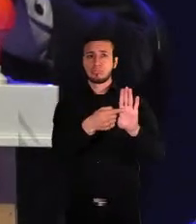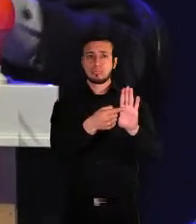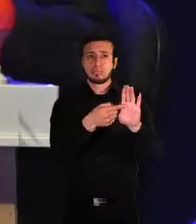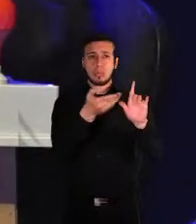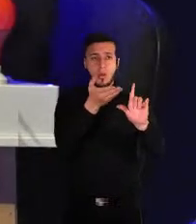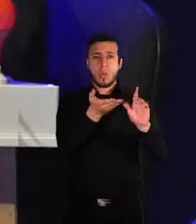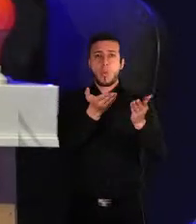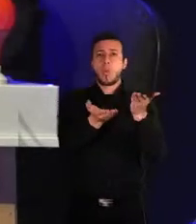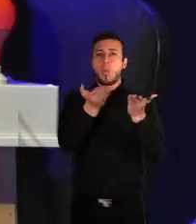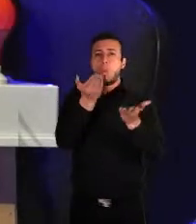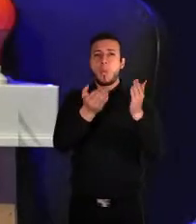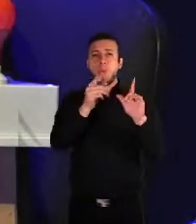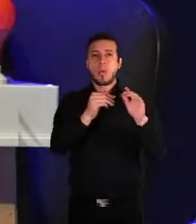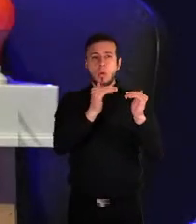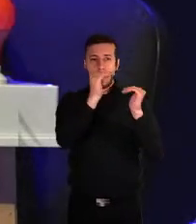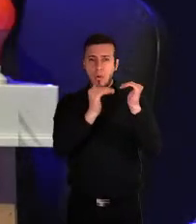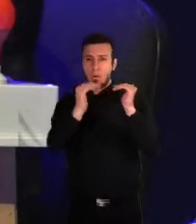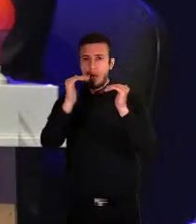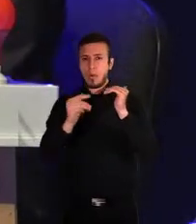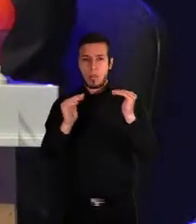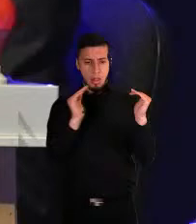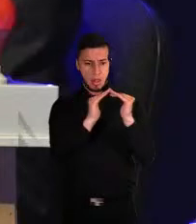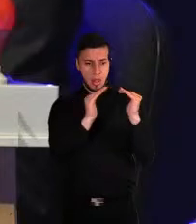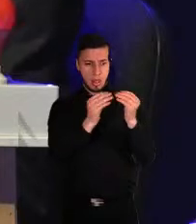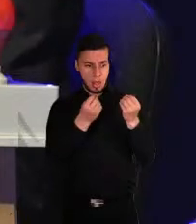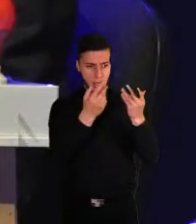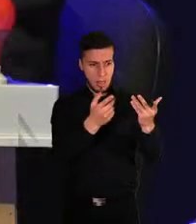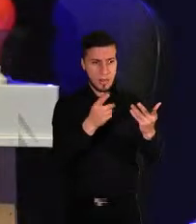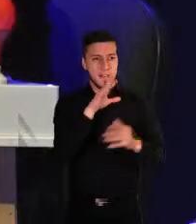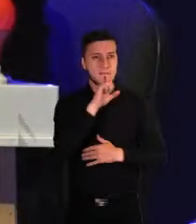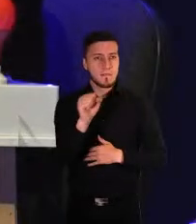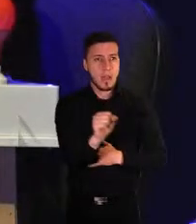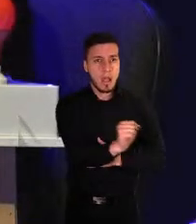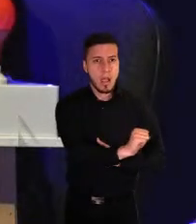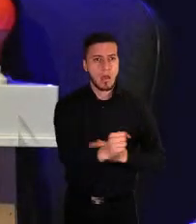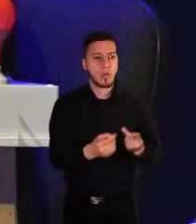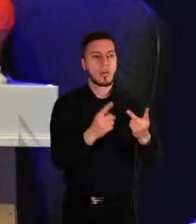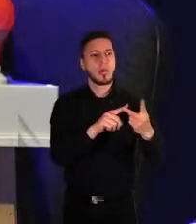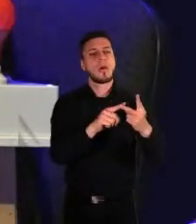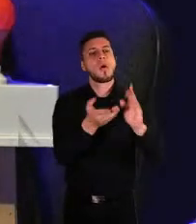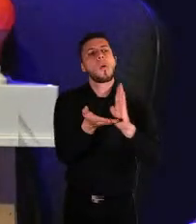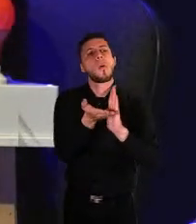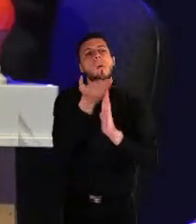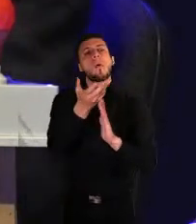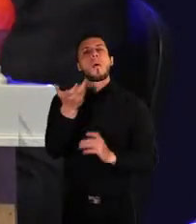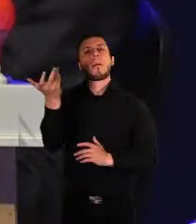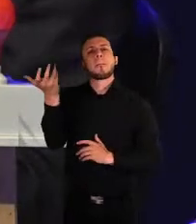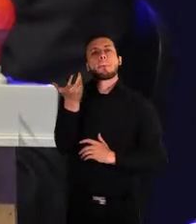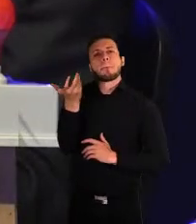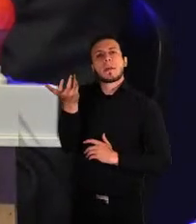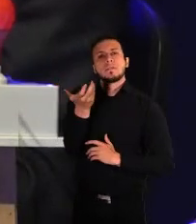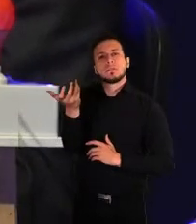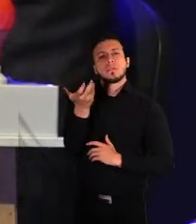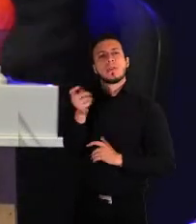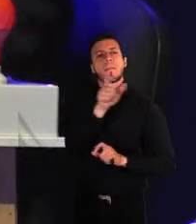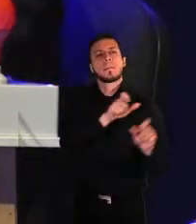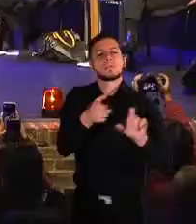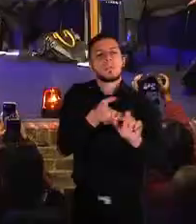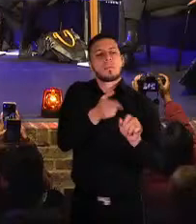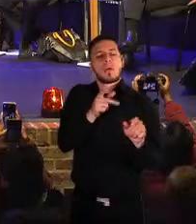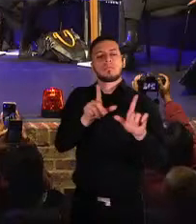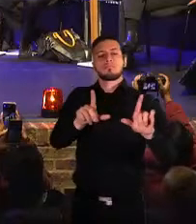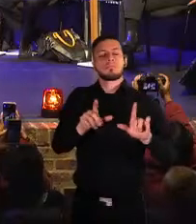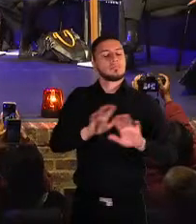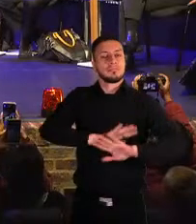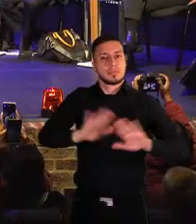de cuántas casas le han entregado los veteranos de cuánto han aumentado la pensión de quienes se han retirado de